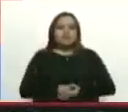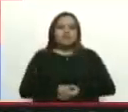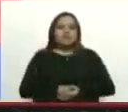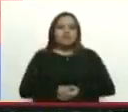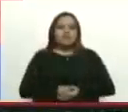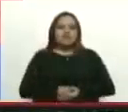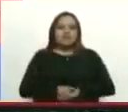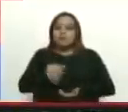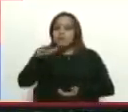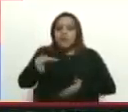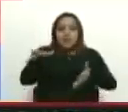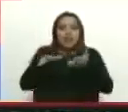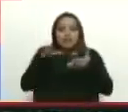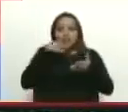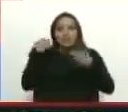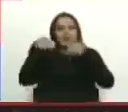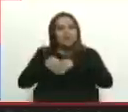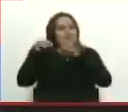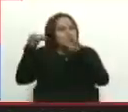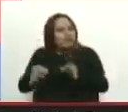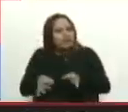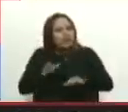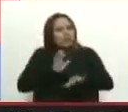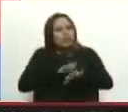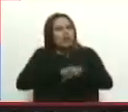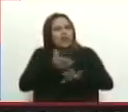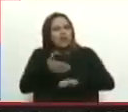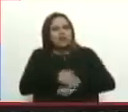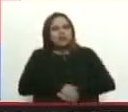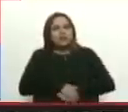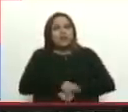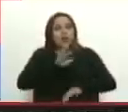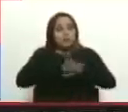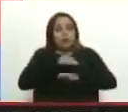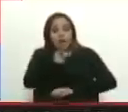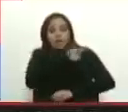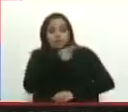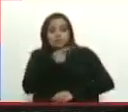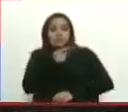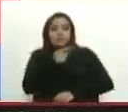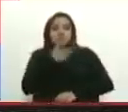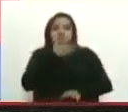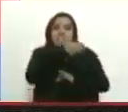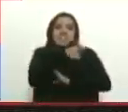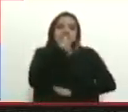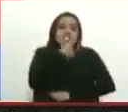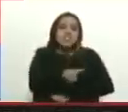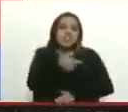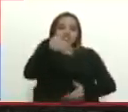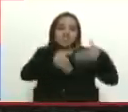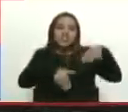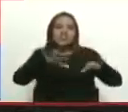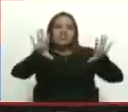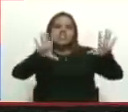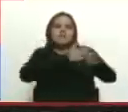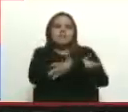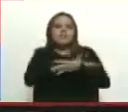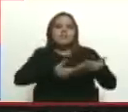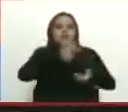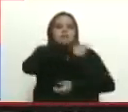Ni el que gane. ¿Por qué? Porque ellos van a salir diciendo que votaron 10 millones de venezolanos.